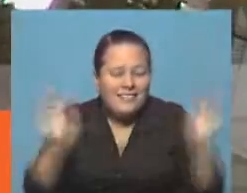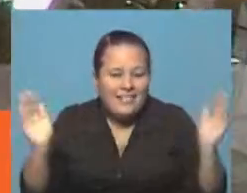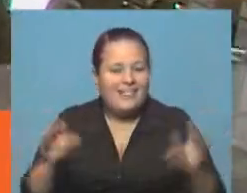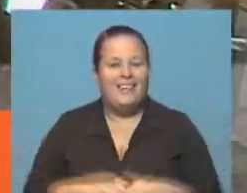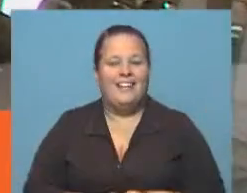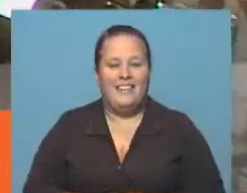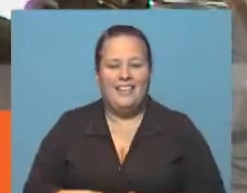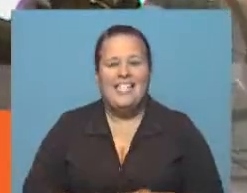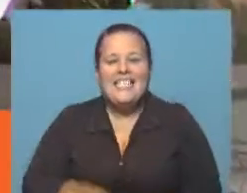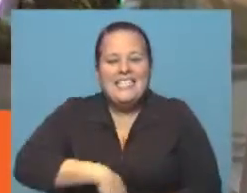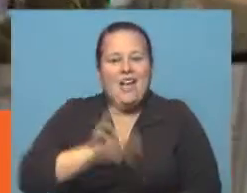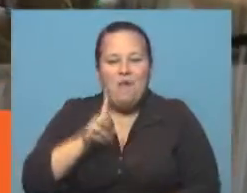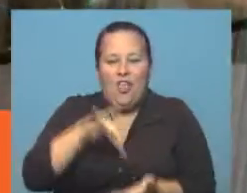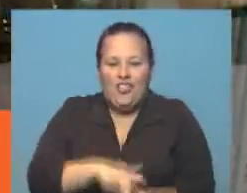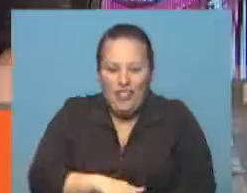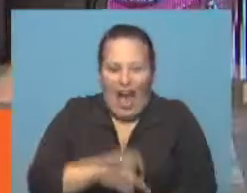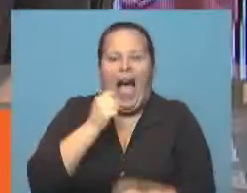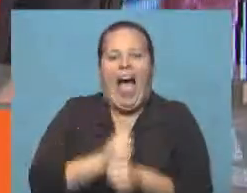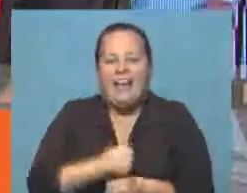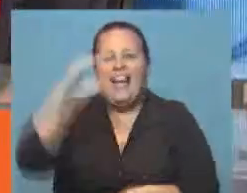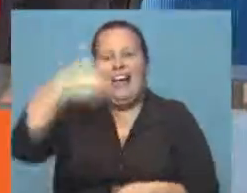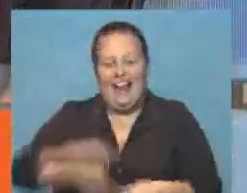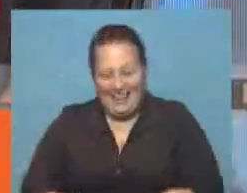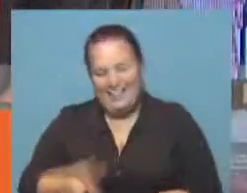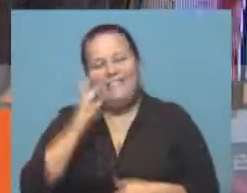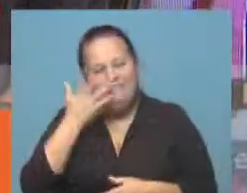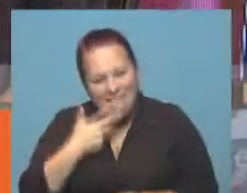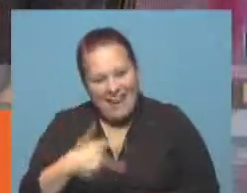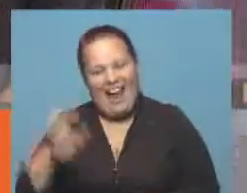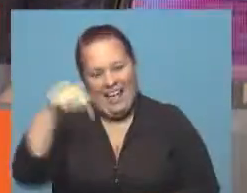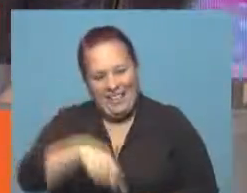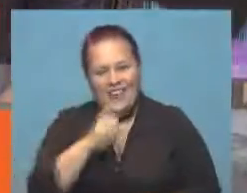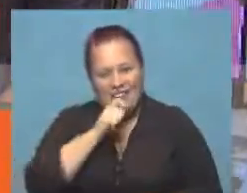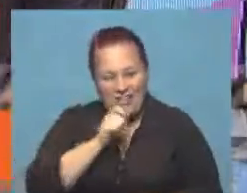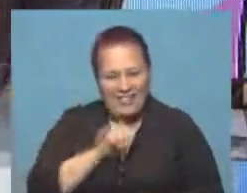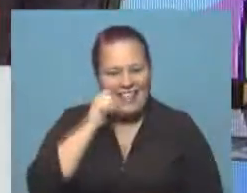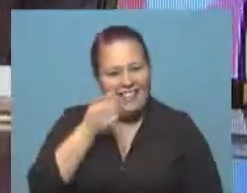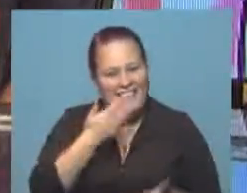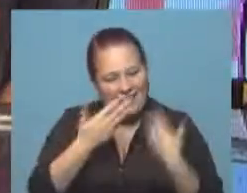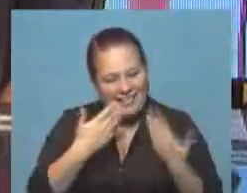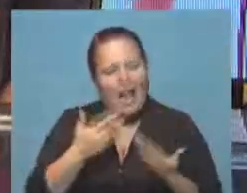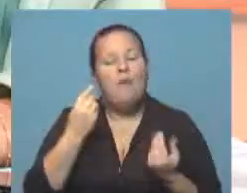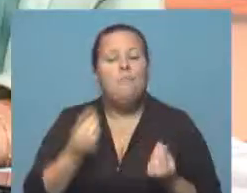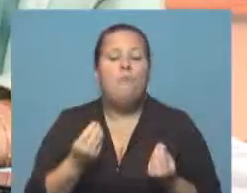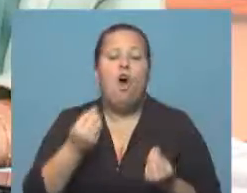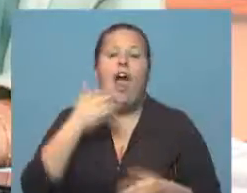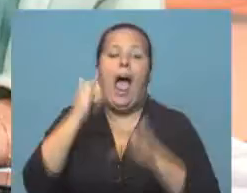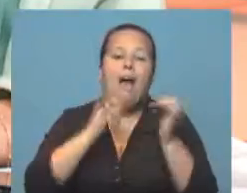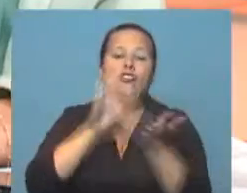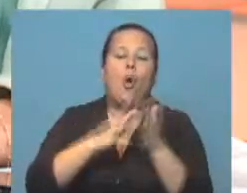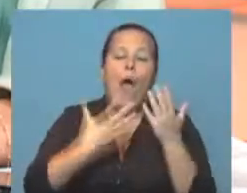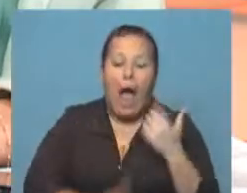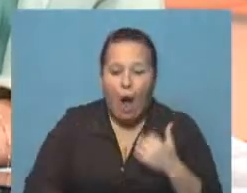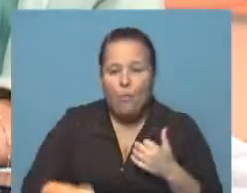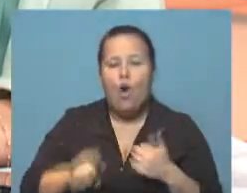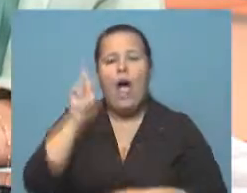cierre relámpago. Me encantó, nos encantó tenerlos Sí, en el noticiero, hermosa charla. porque lógicamente cuando se habla de aborto